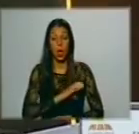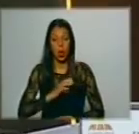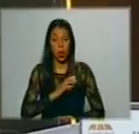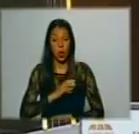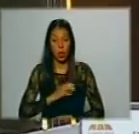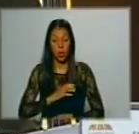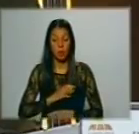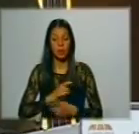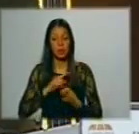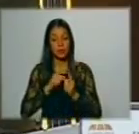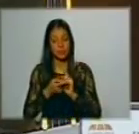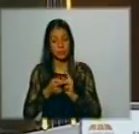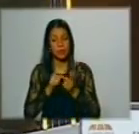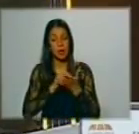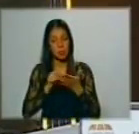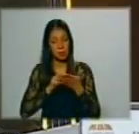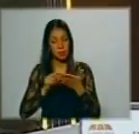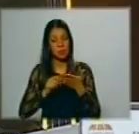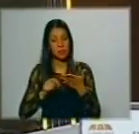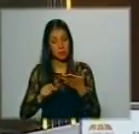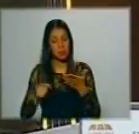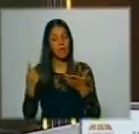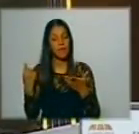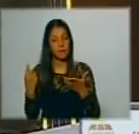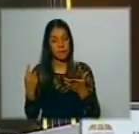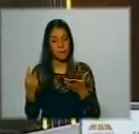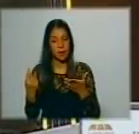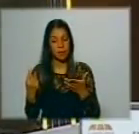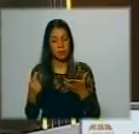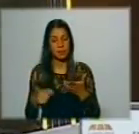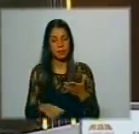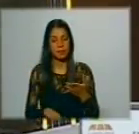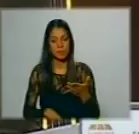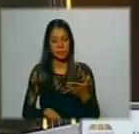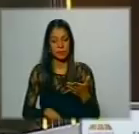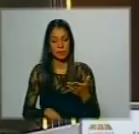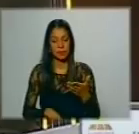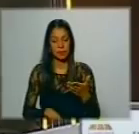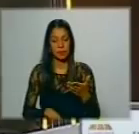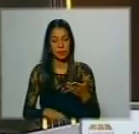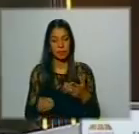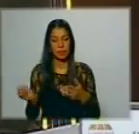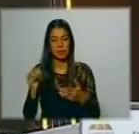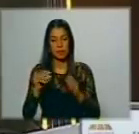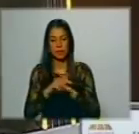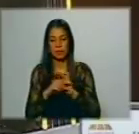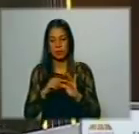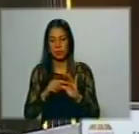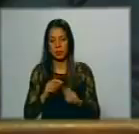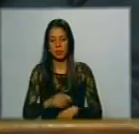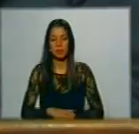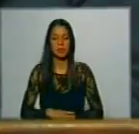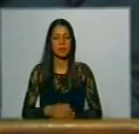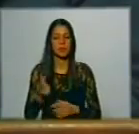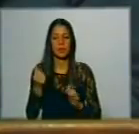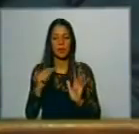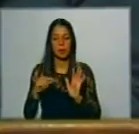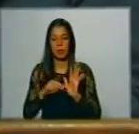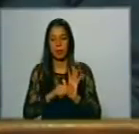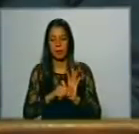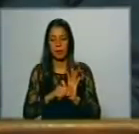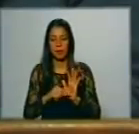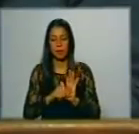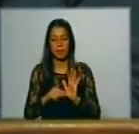de la comisión que preside el constituyente Piñati. Siguiente artículo. Precios de los bienes